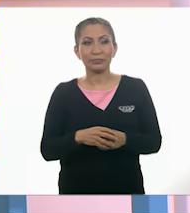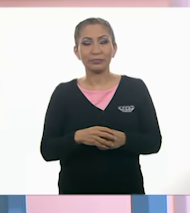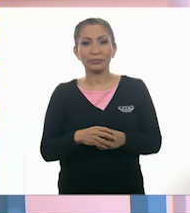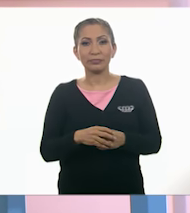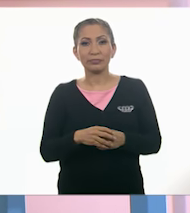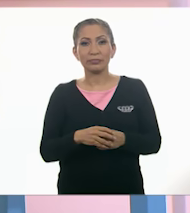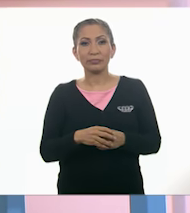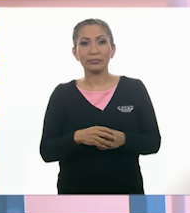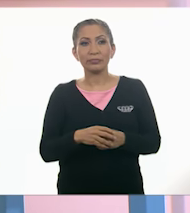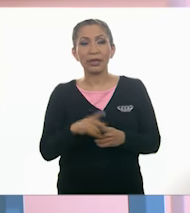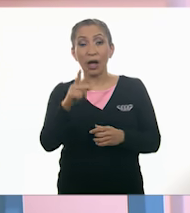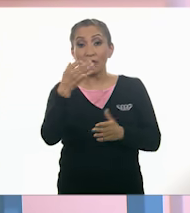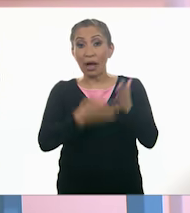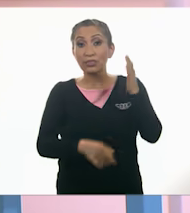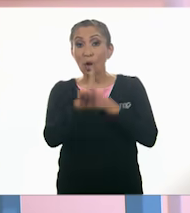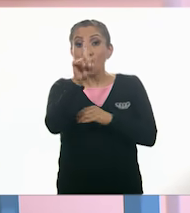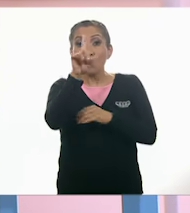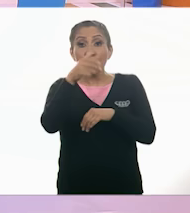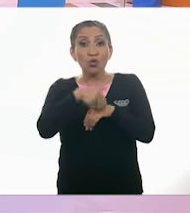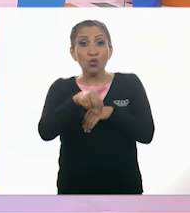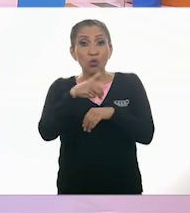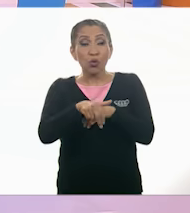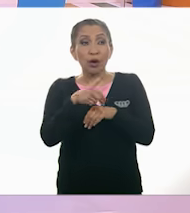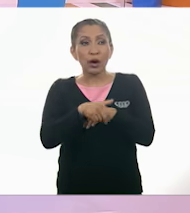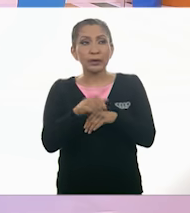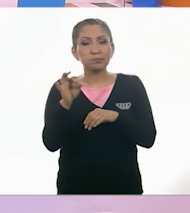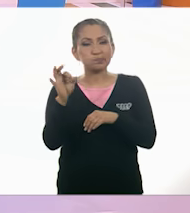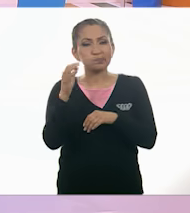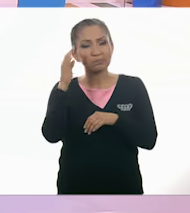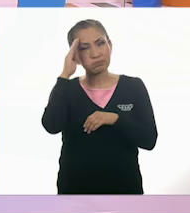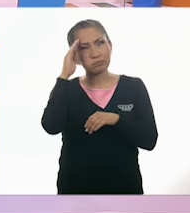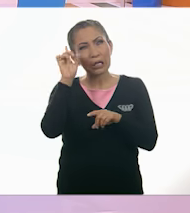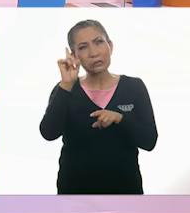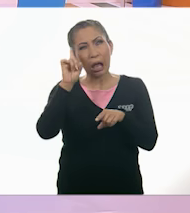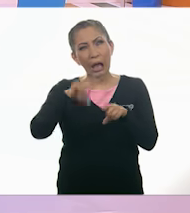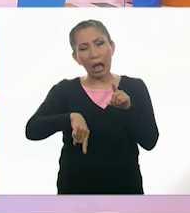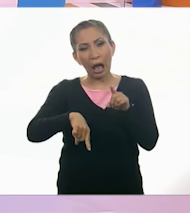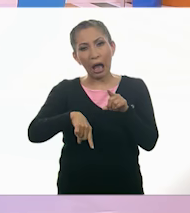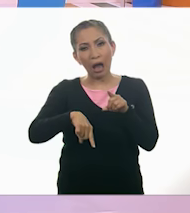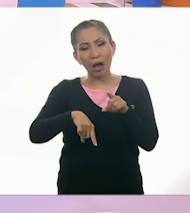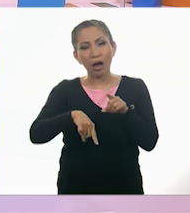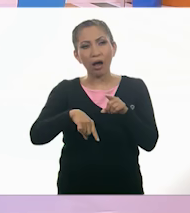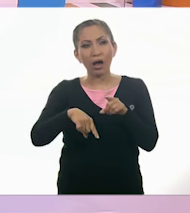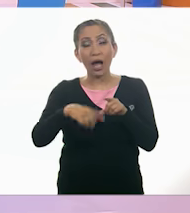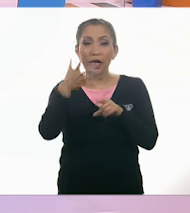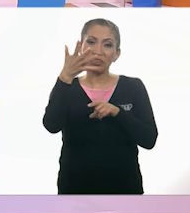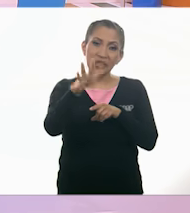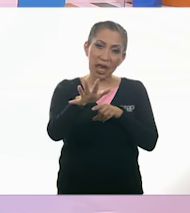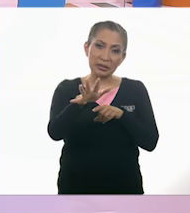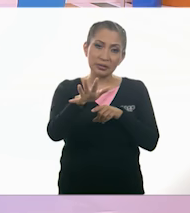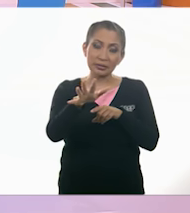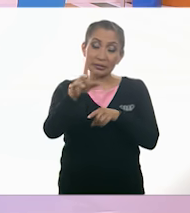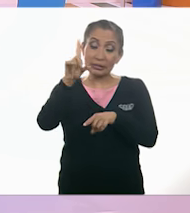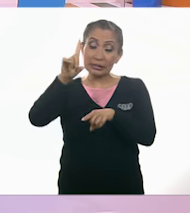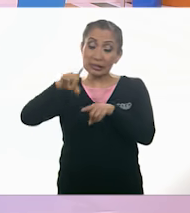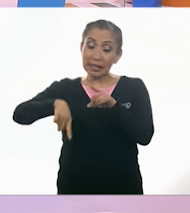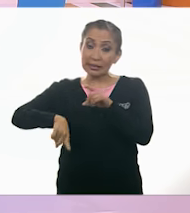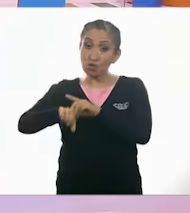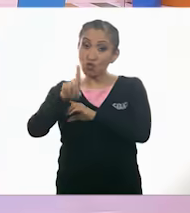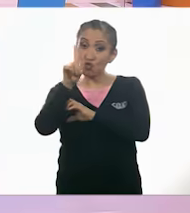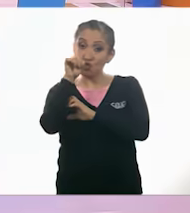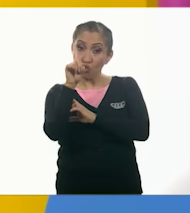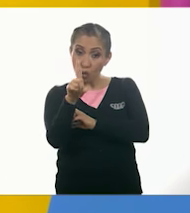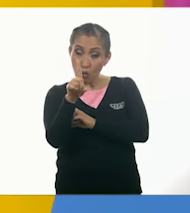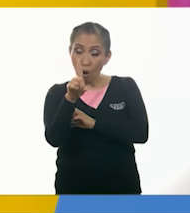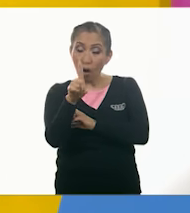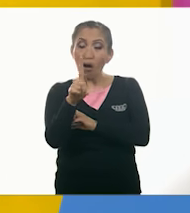¿Y si nos tenemos, falta un número? Ajá. Y si tuviéramos que restar, en este caso tenemos 10, le quitamos 1